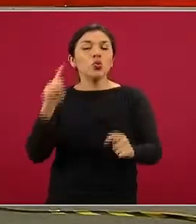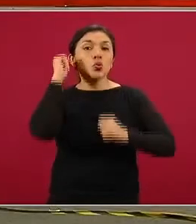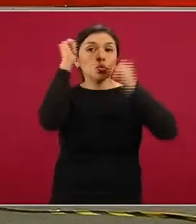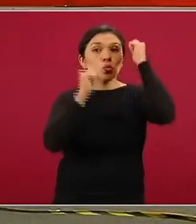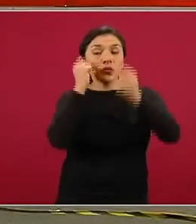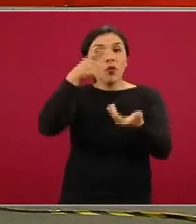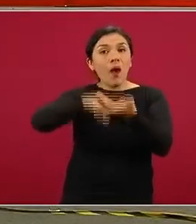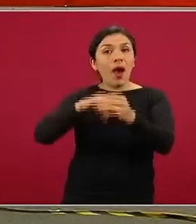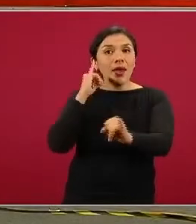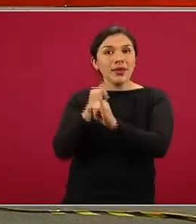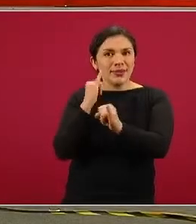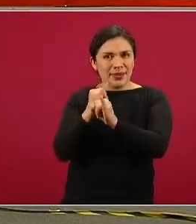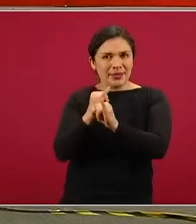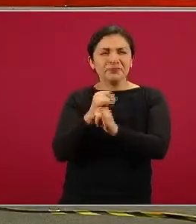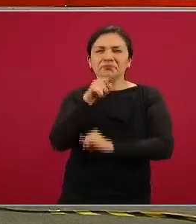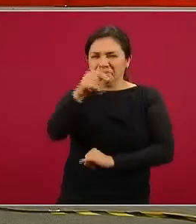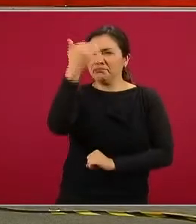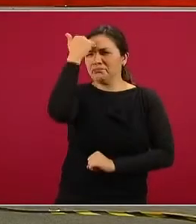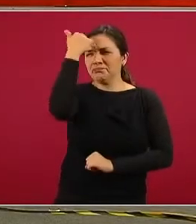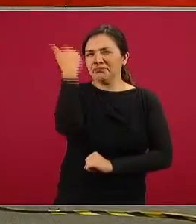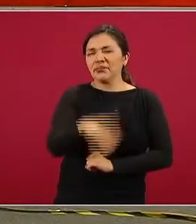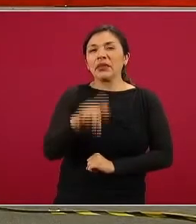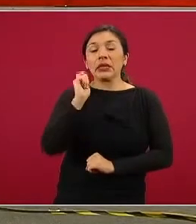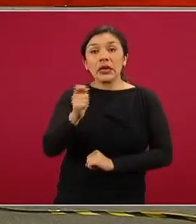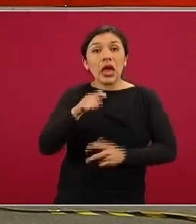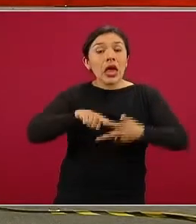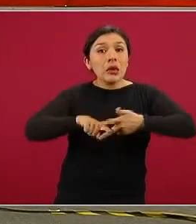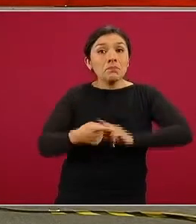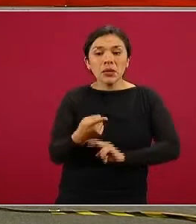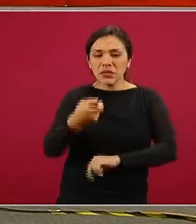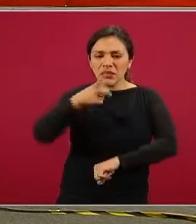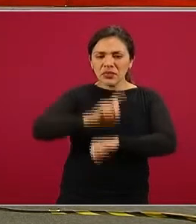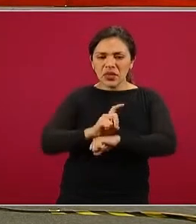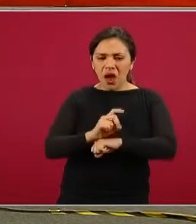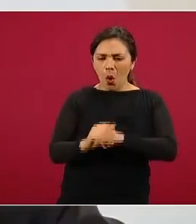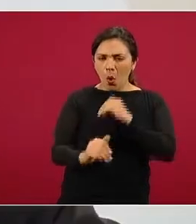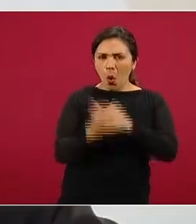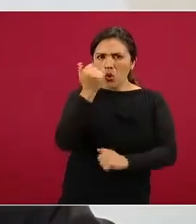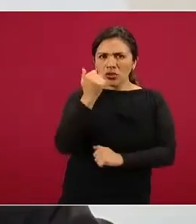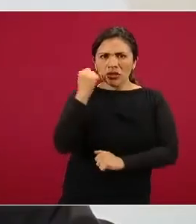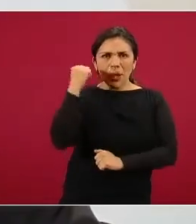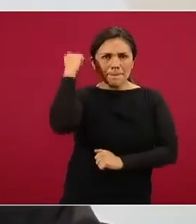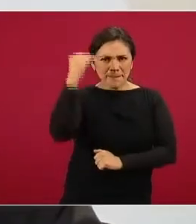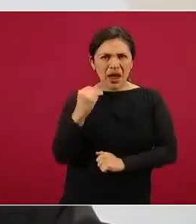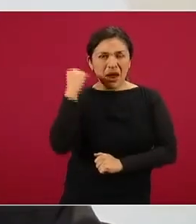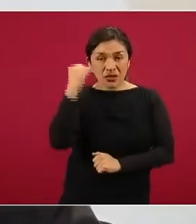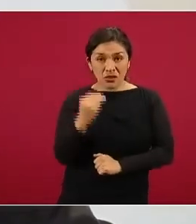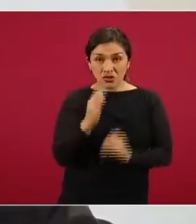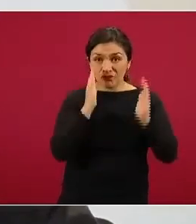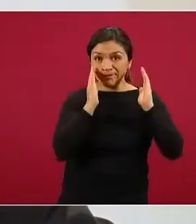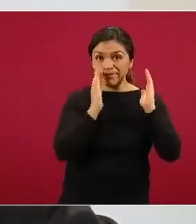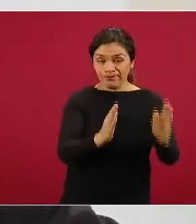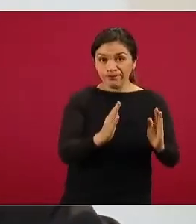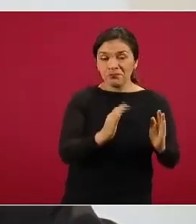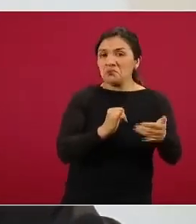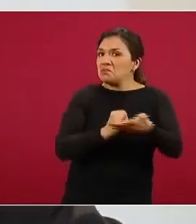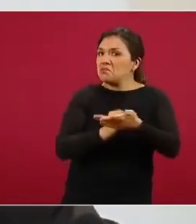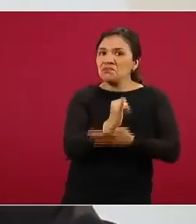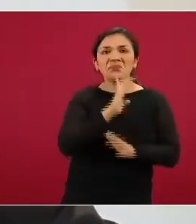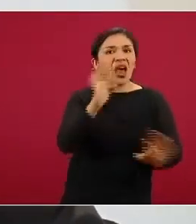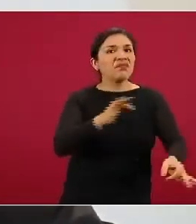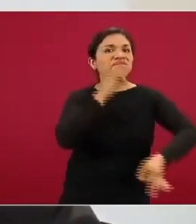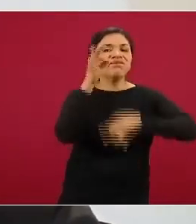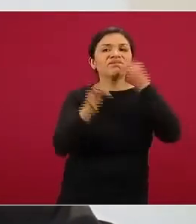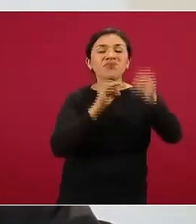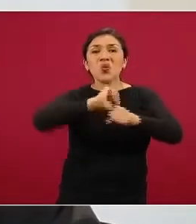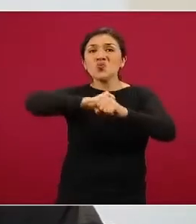digital. Como ustedes saben, a partir del día 11 de marzo, que se da a conocer que el